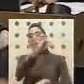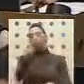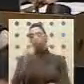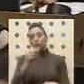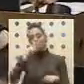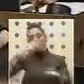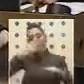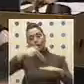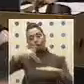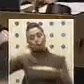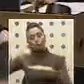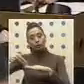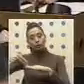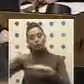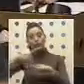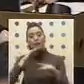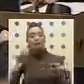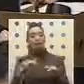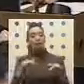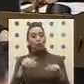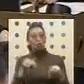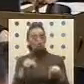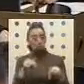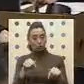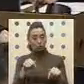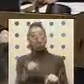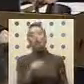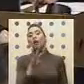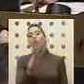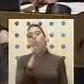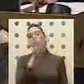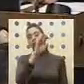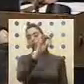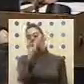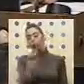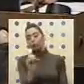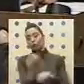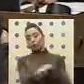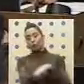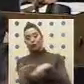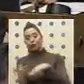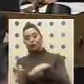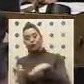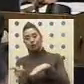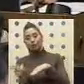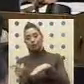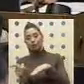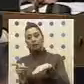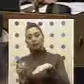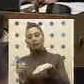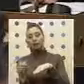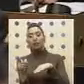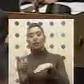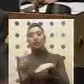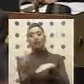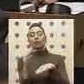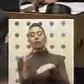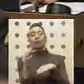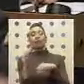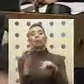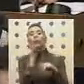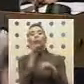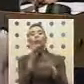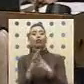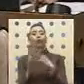combustibles que consume, si el 4% restante fuera de tal magnitud que